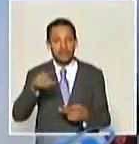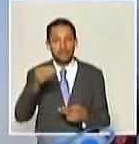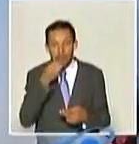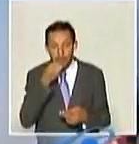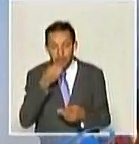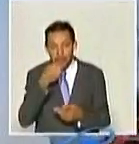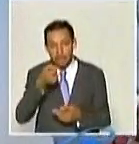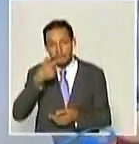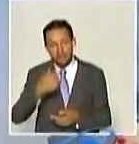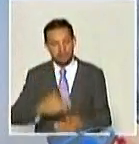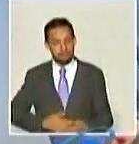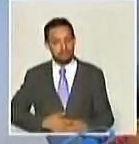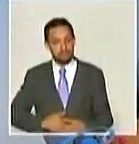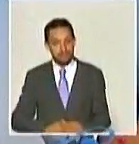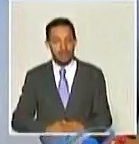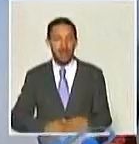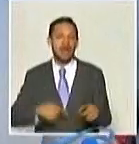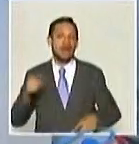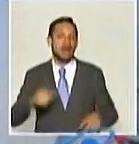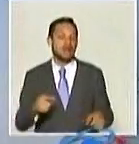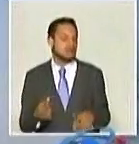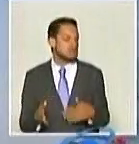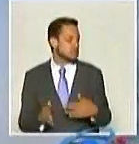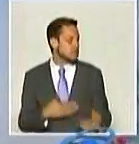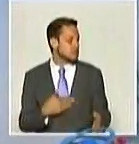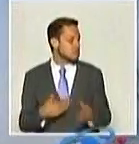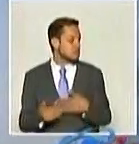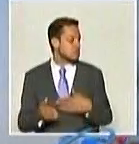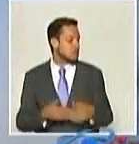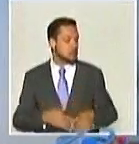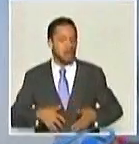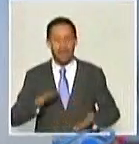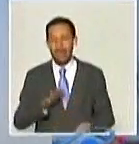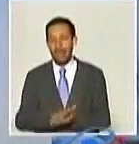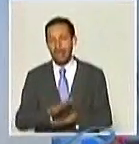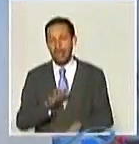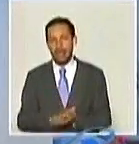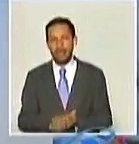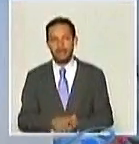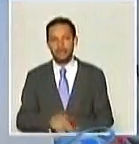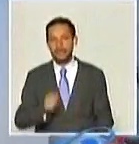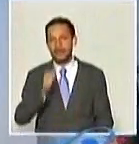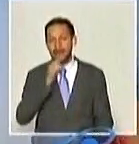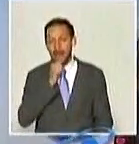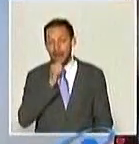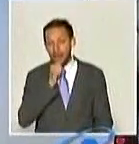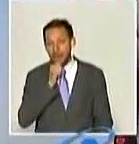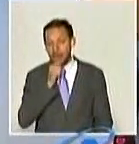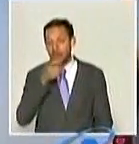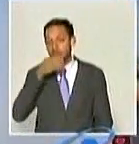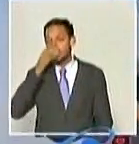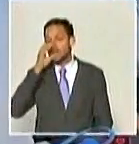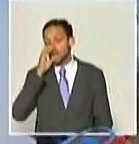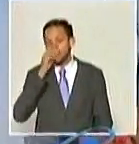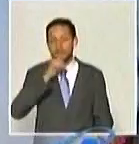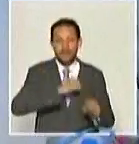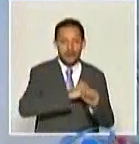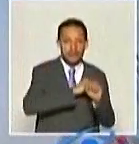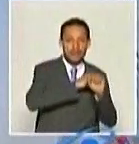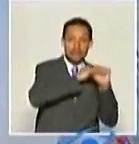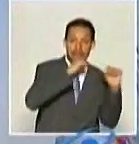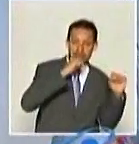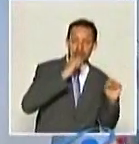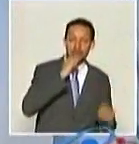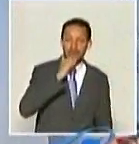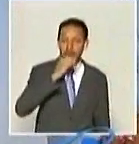estómago esté lleno, para que no hagan efectos de tipo gástrico, tómeselo con un vaso de agua. Si es en ayunas, tómese este medicamento